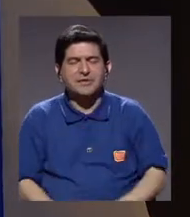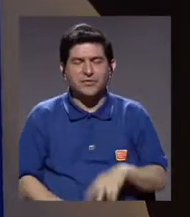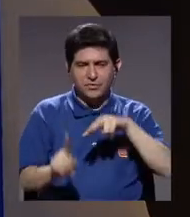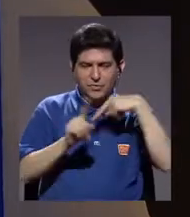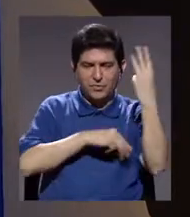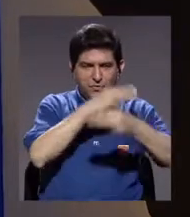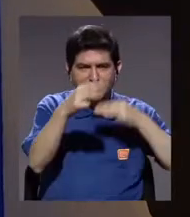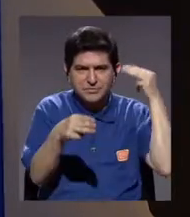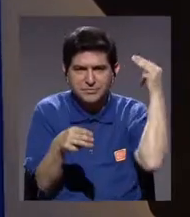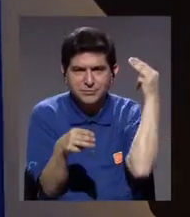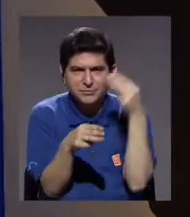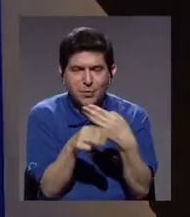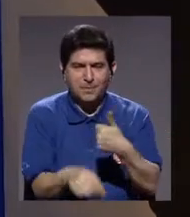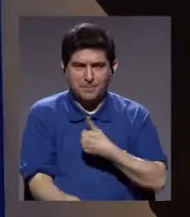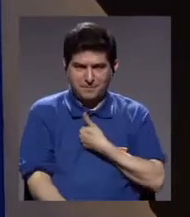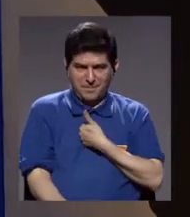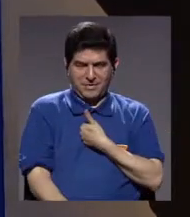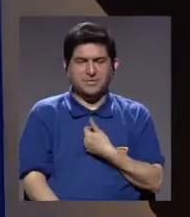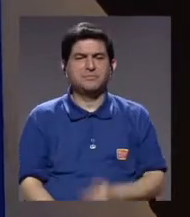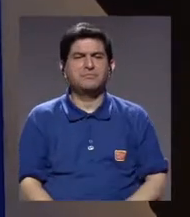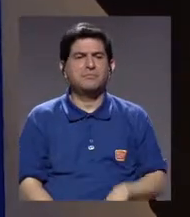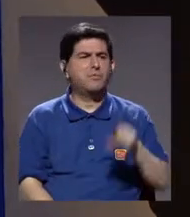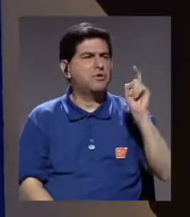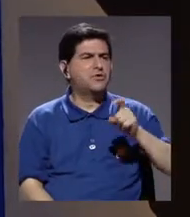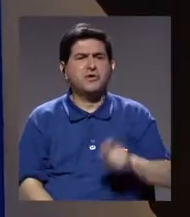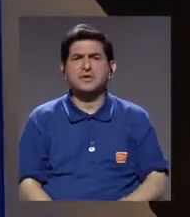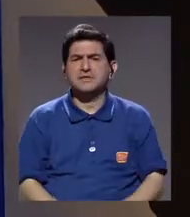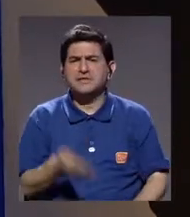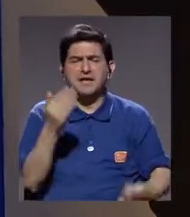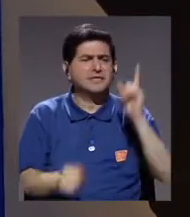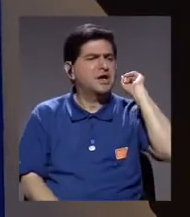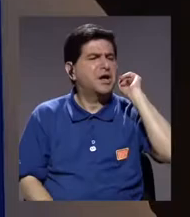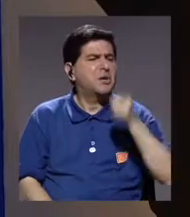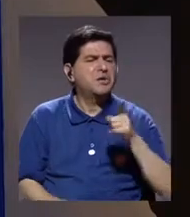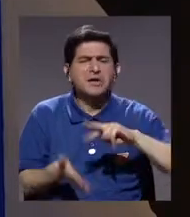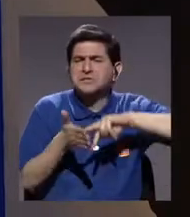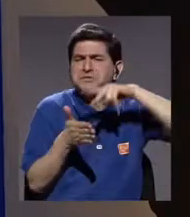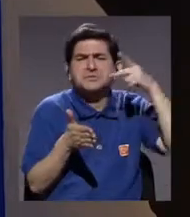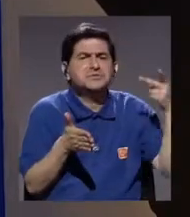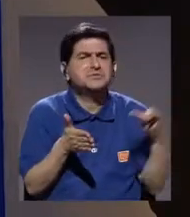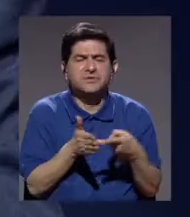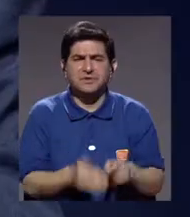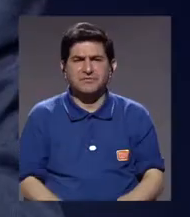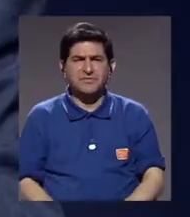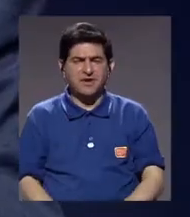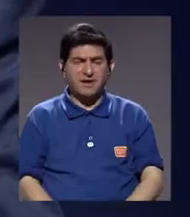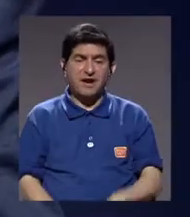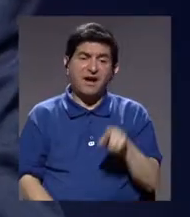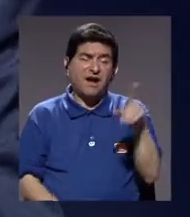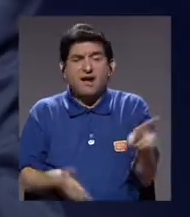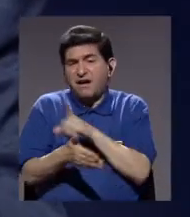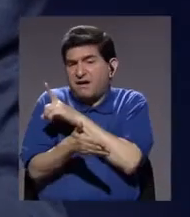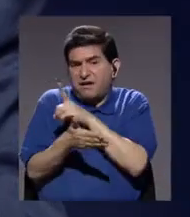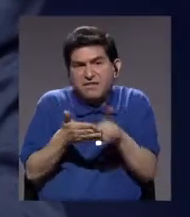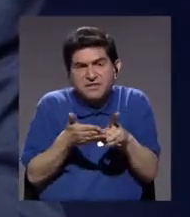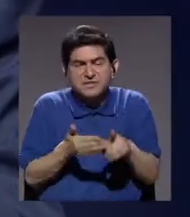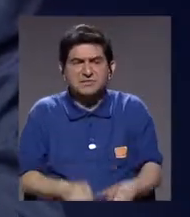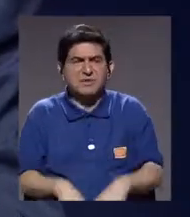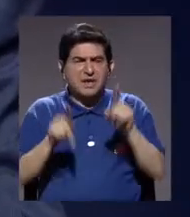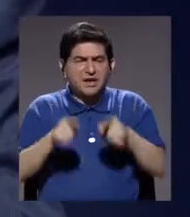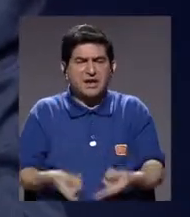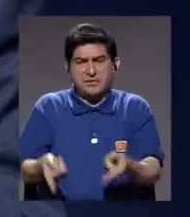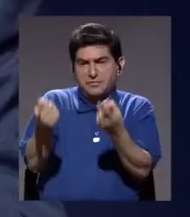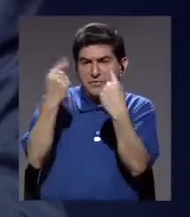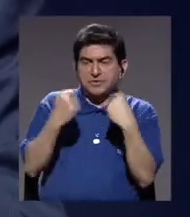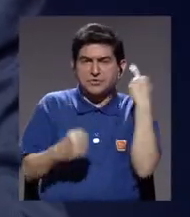su cosmovisión de vida, un imperativo categórico que plantee que van a discriminar a